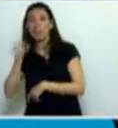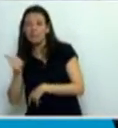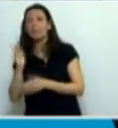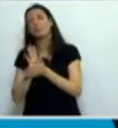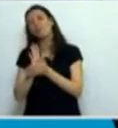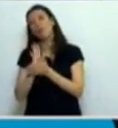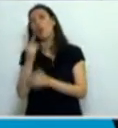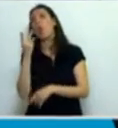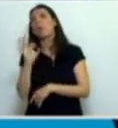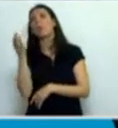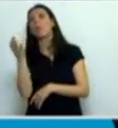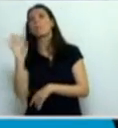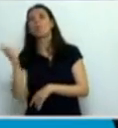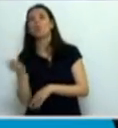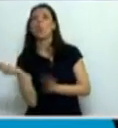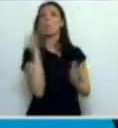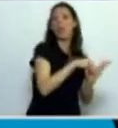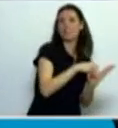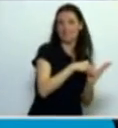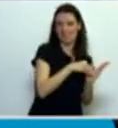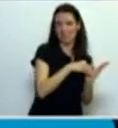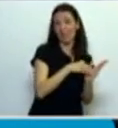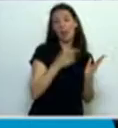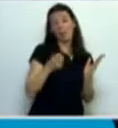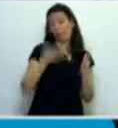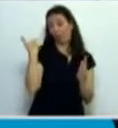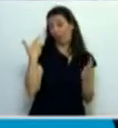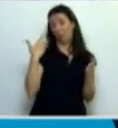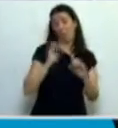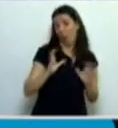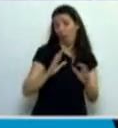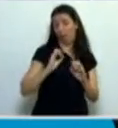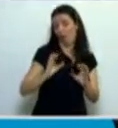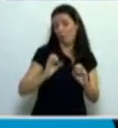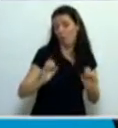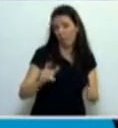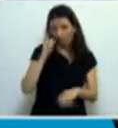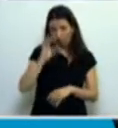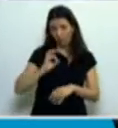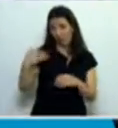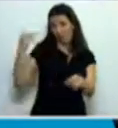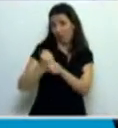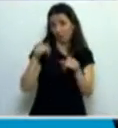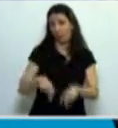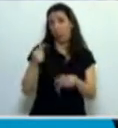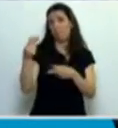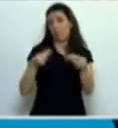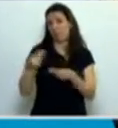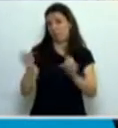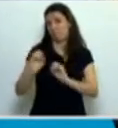20% y seguramente van a acertar más que lo que vienen haciendo en los últimos 10 años.